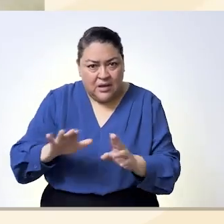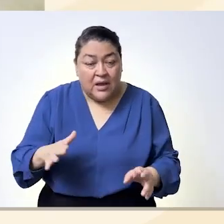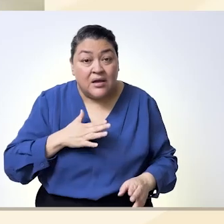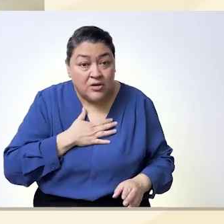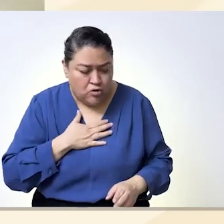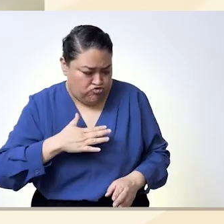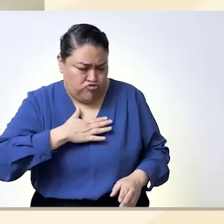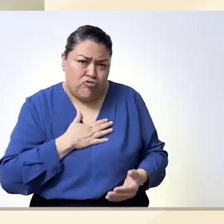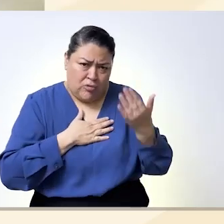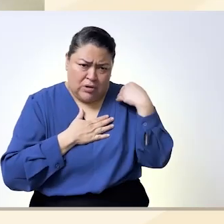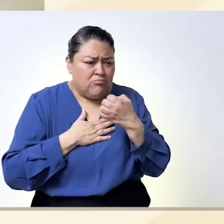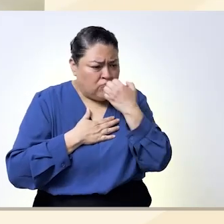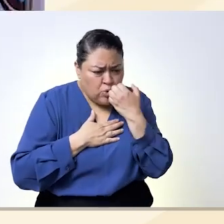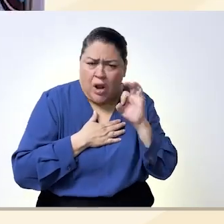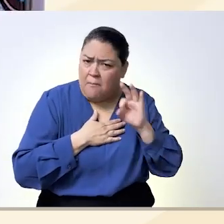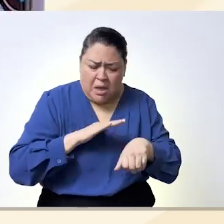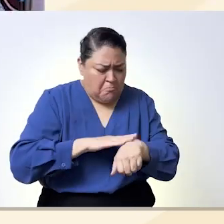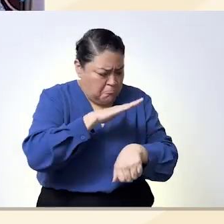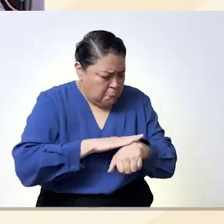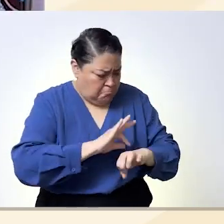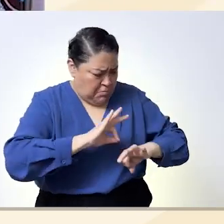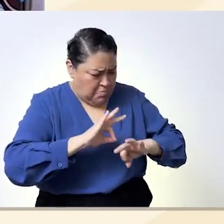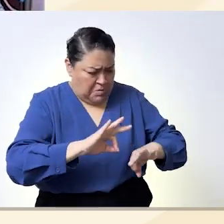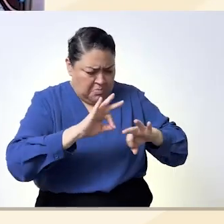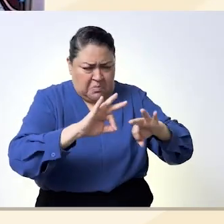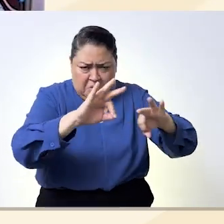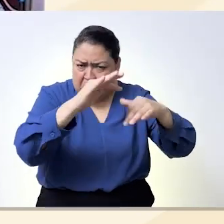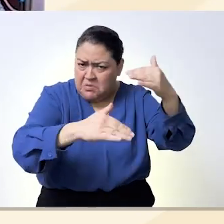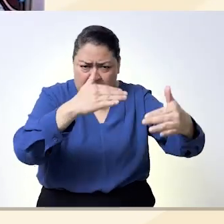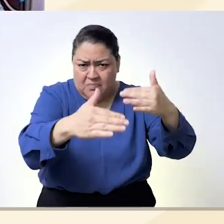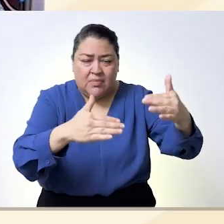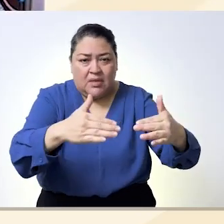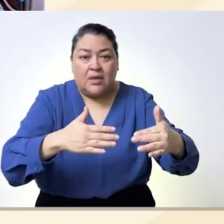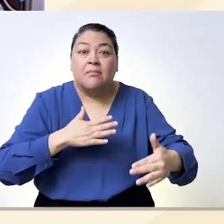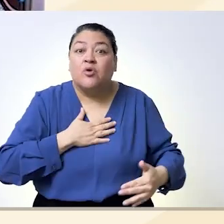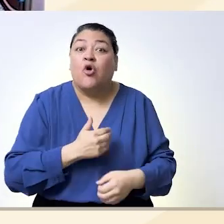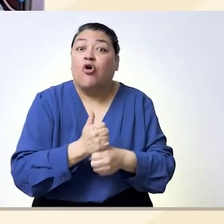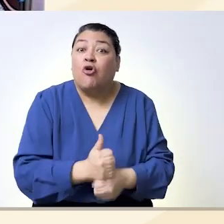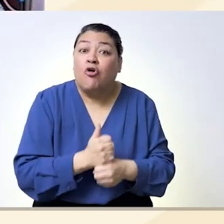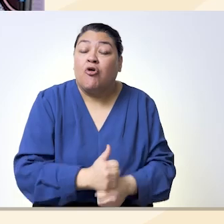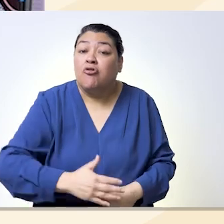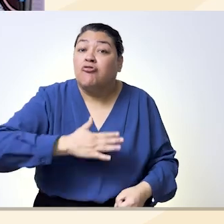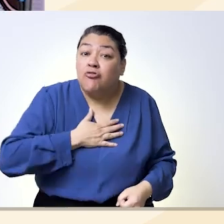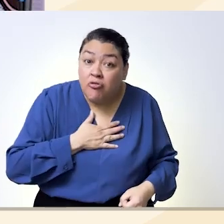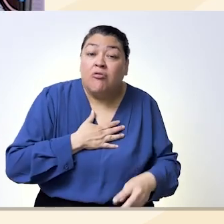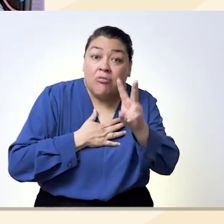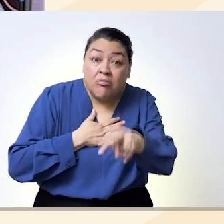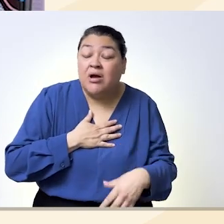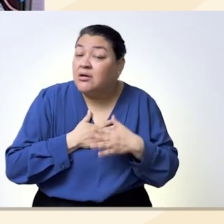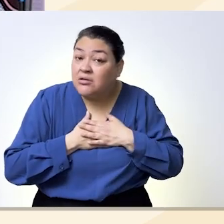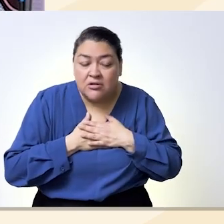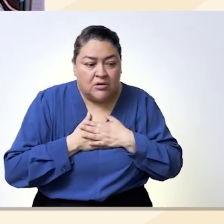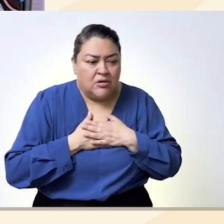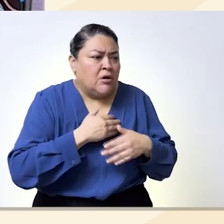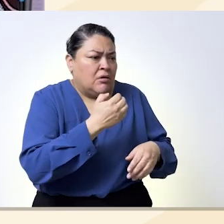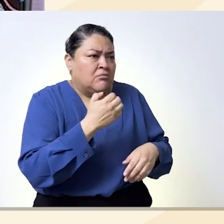tú, glorioso, ¿no? Pero yo sufría en otros frentes, ¿no? Entonces, como que, pero creo que eso es bien importante porque